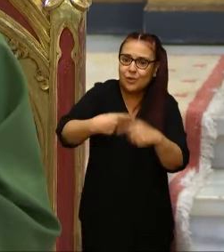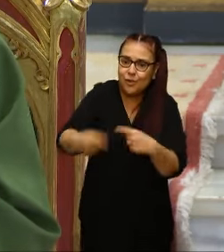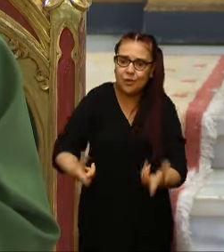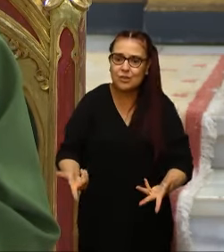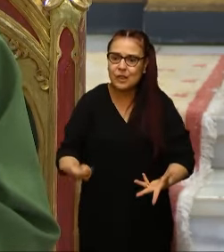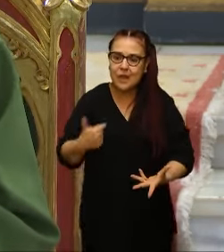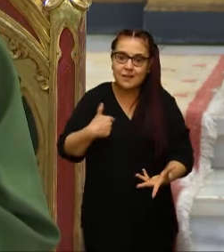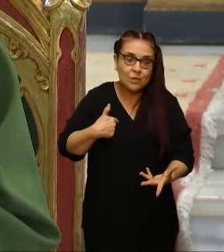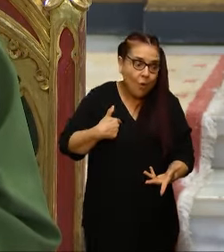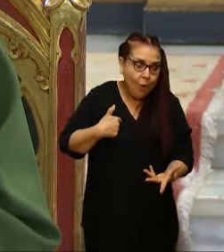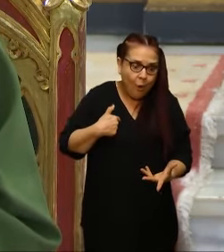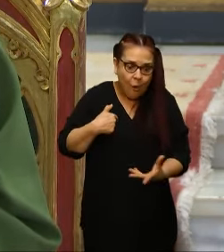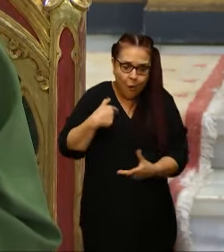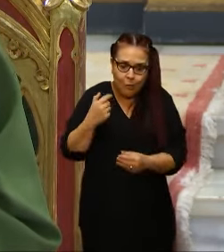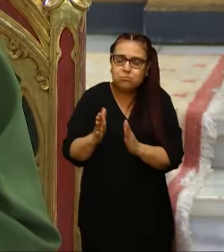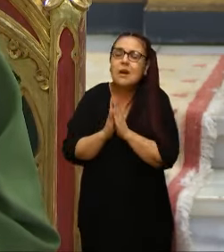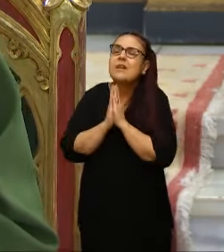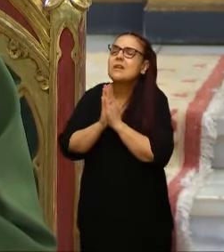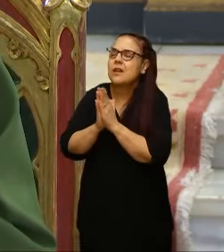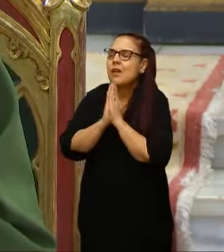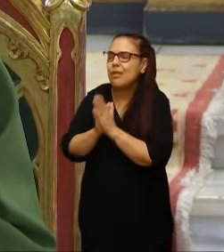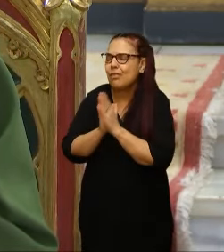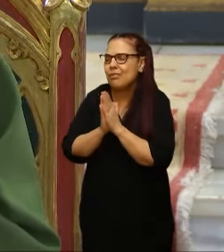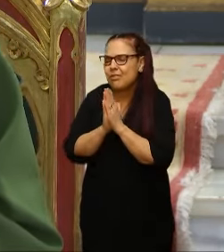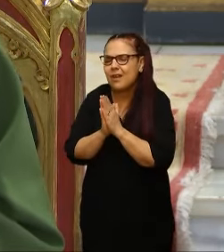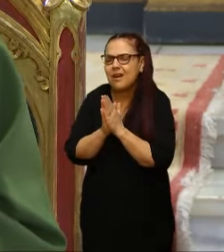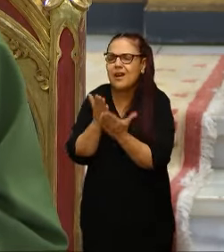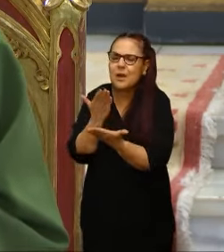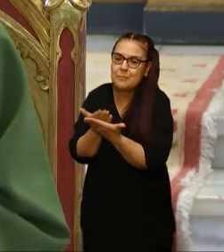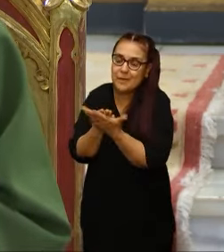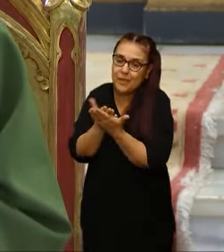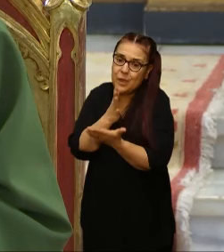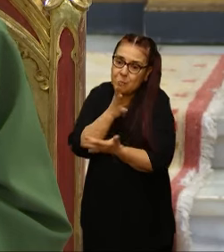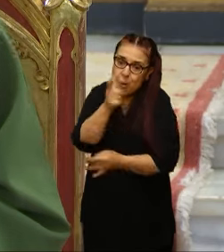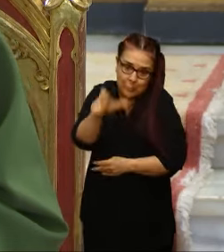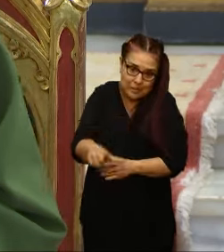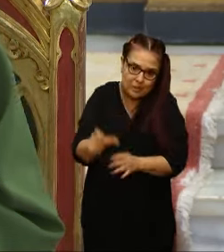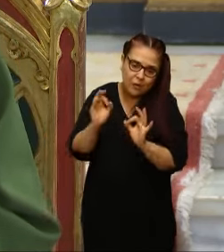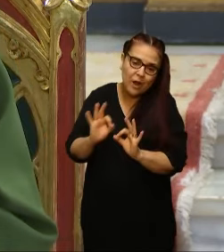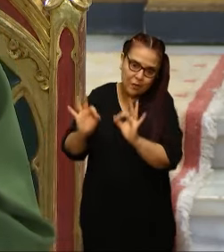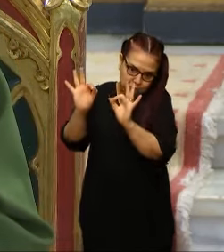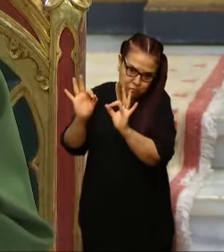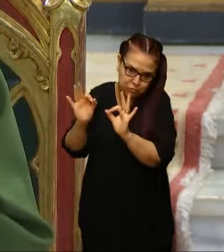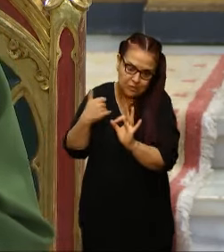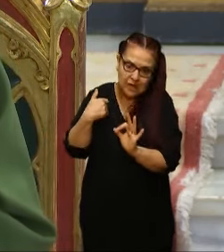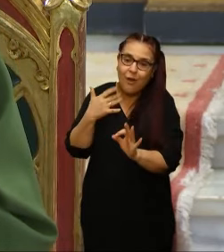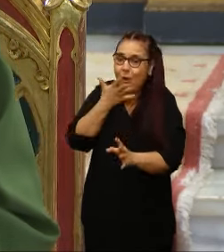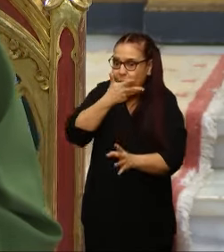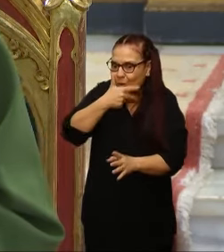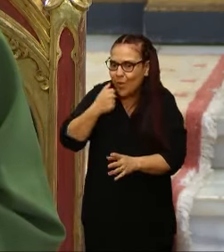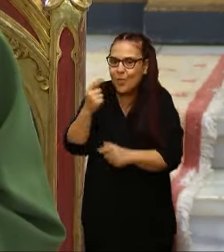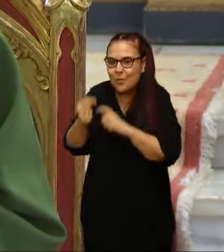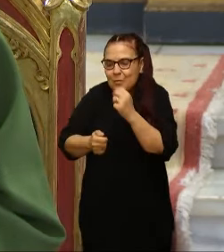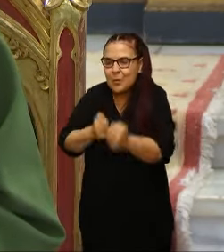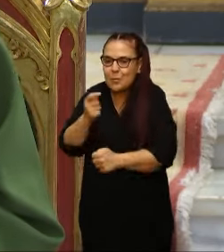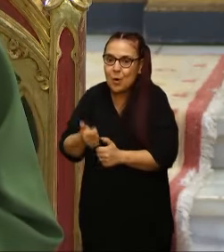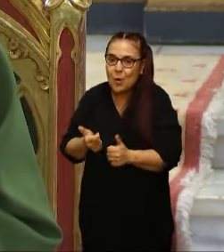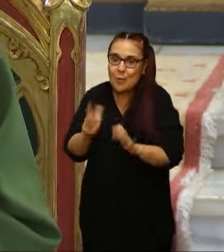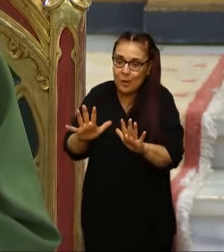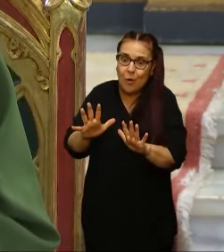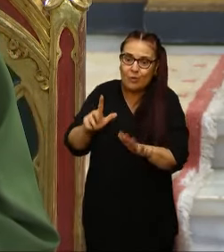hacer, además de rezar por ellos y pedir por las personas concretas, que las vamos conociendo,